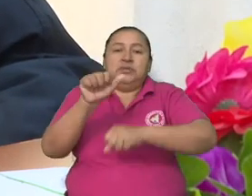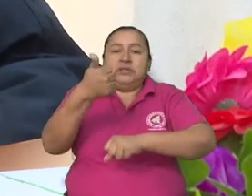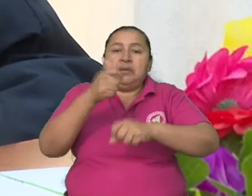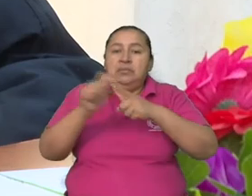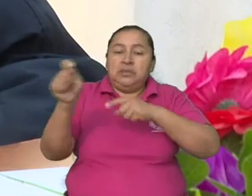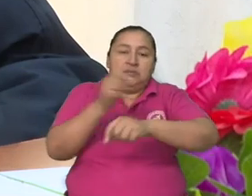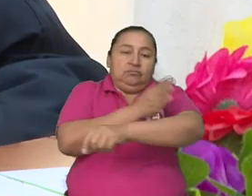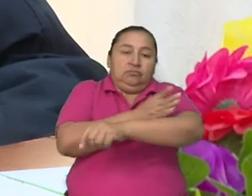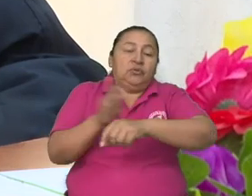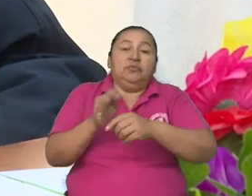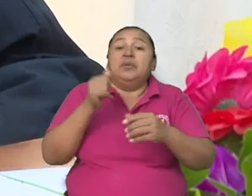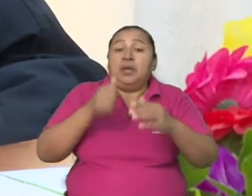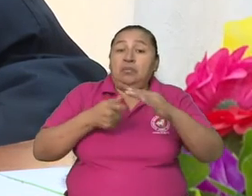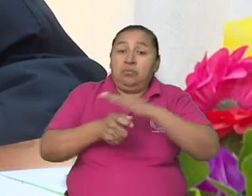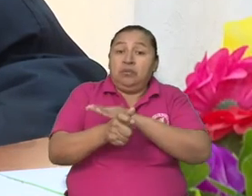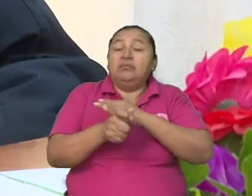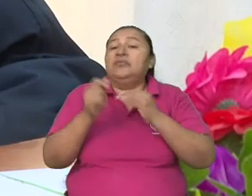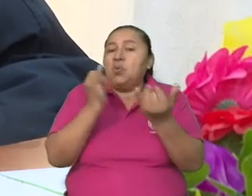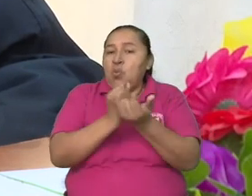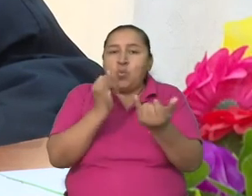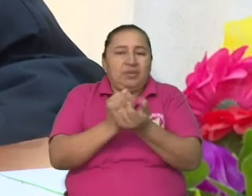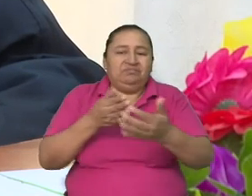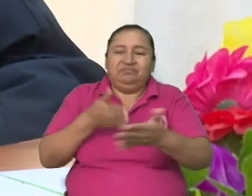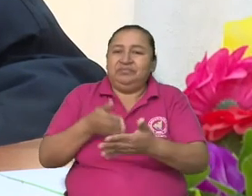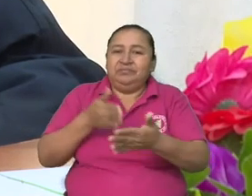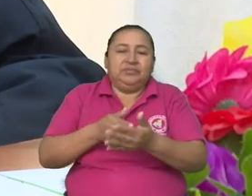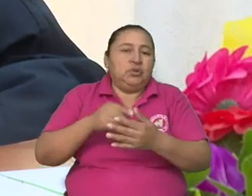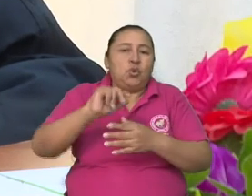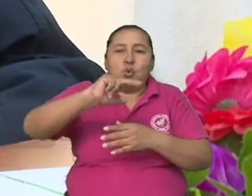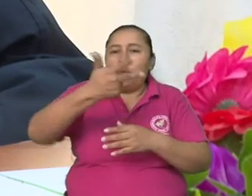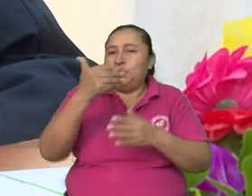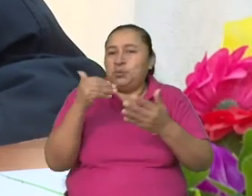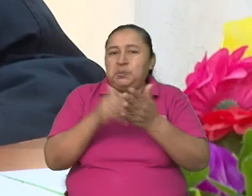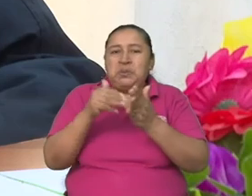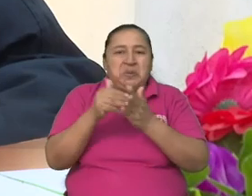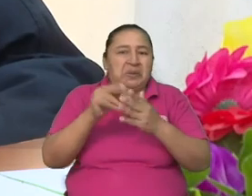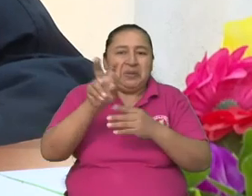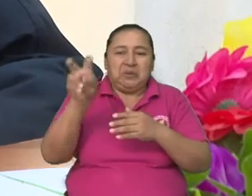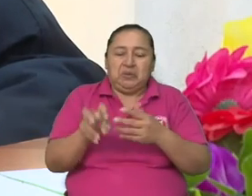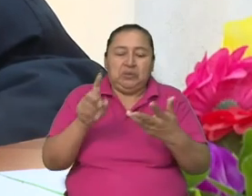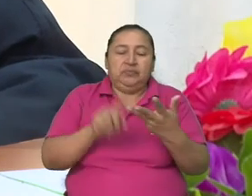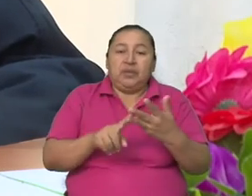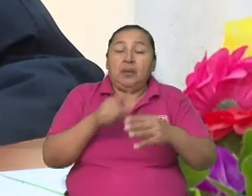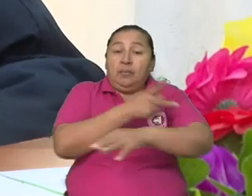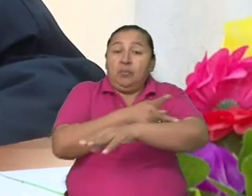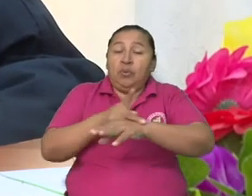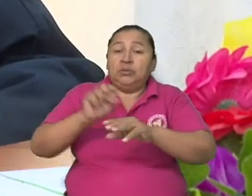El bloque estaba embargado ahí con casi como con 8 millones de pesos. El puerto de San